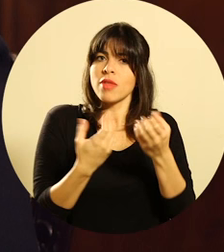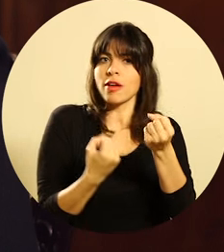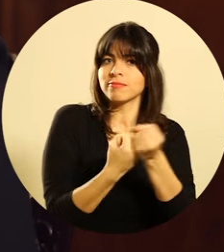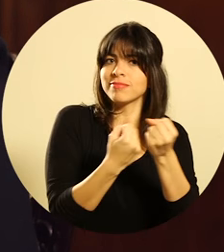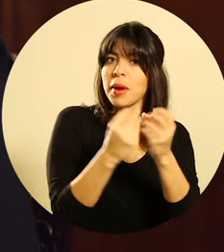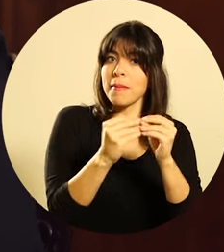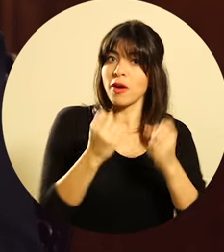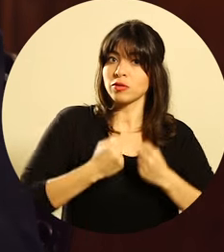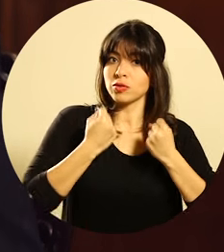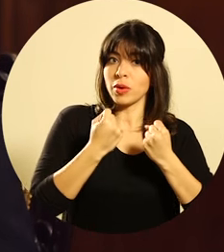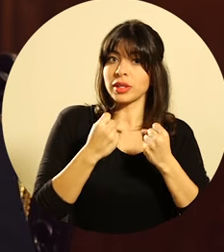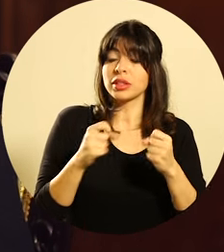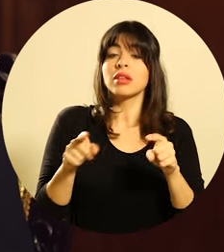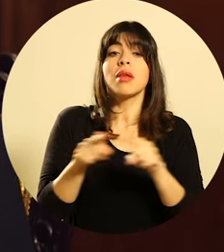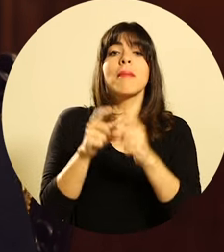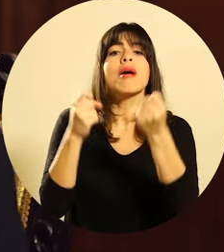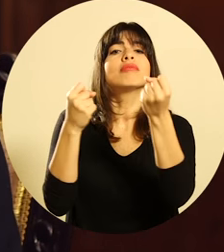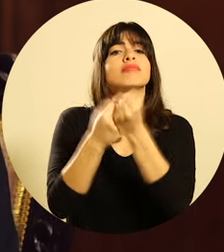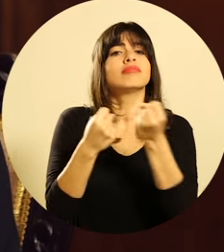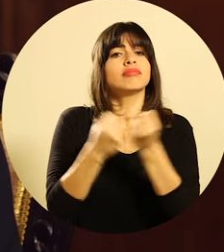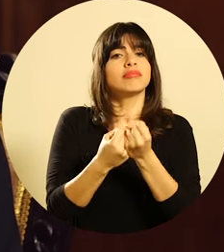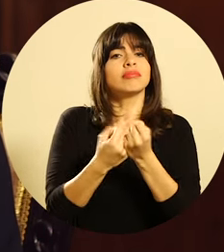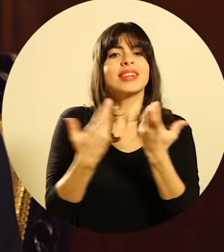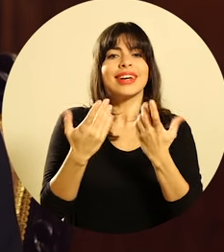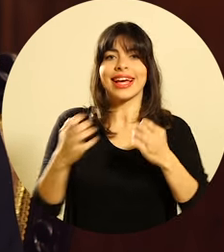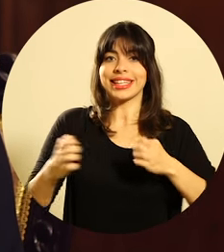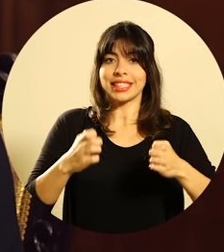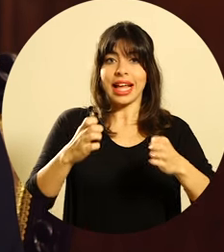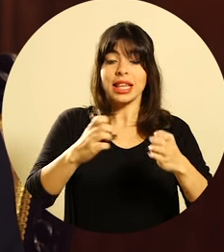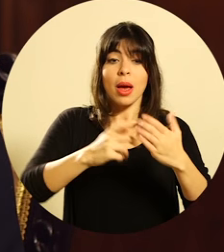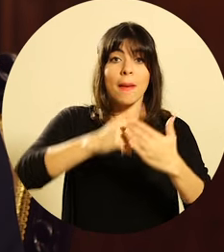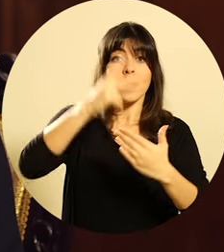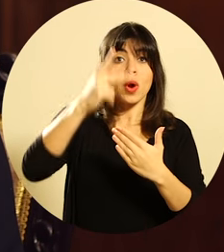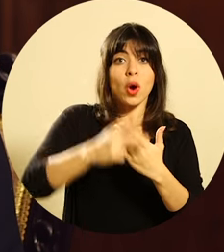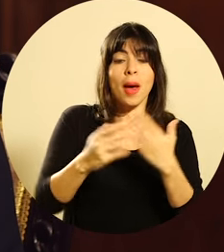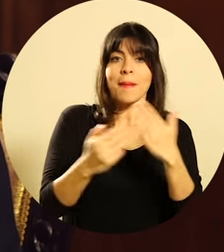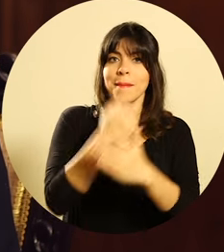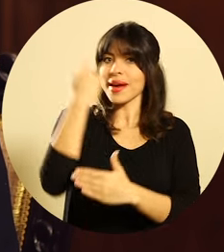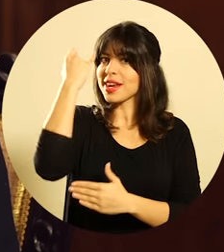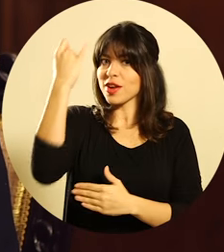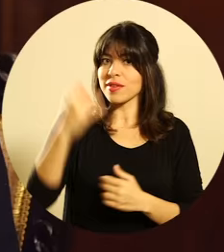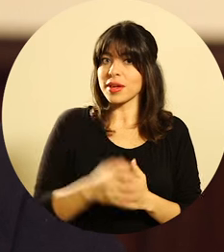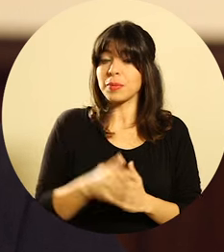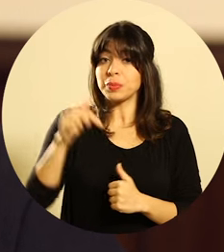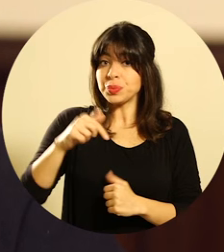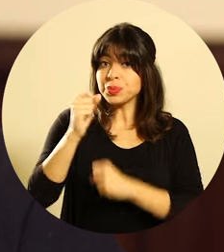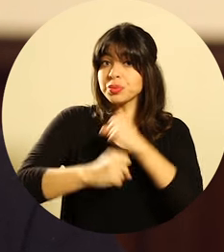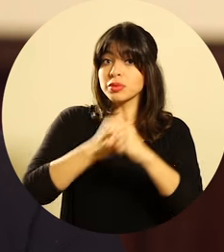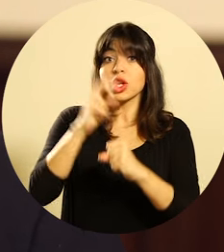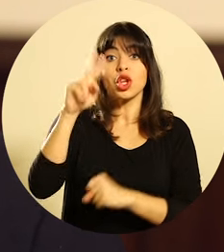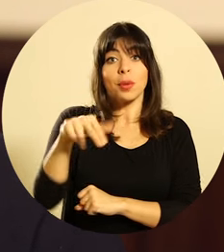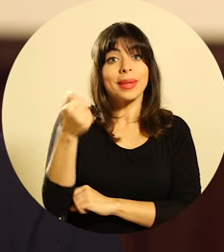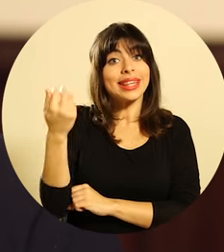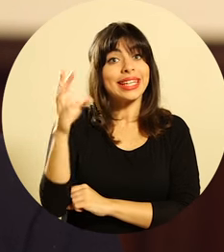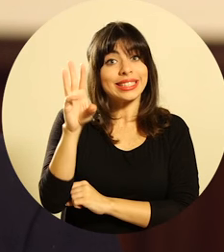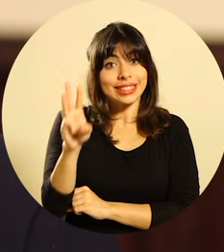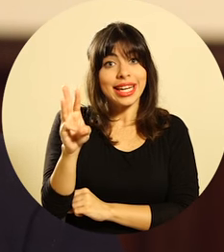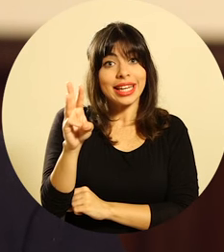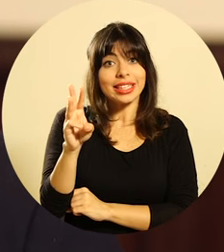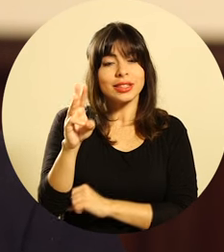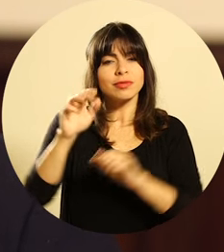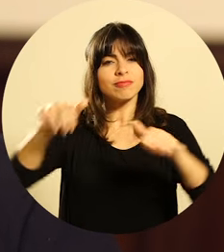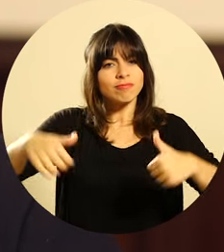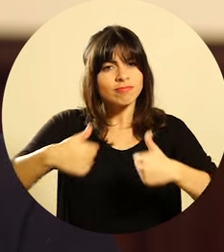hemos fortalecido e hemos impulsado, sin duda, estrategias y programas innovadores. En este año